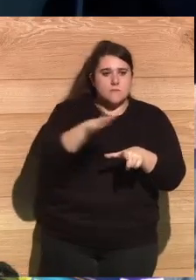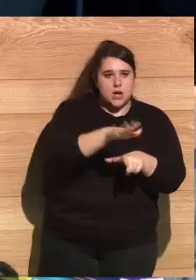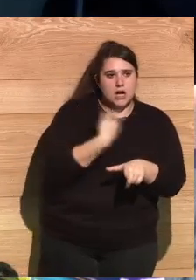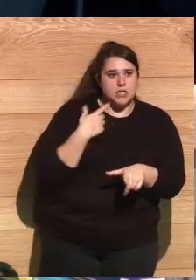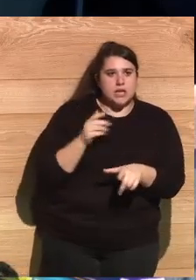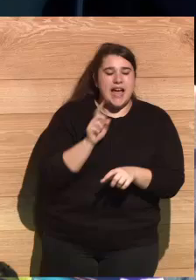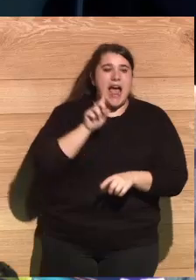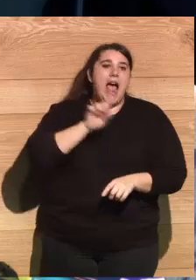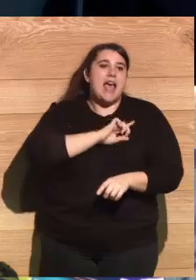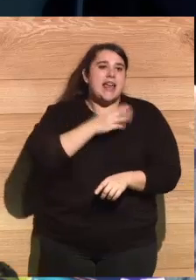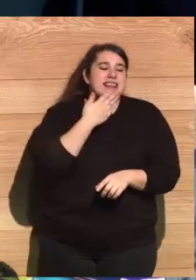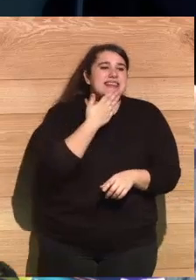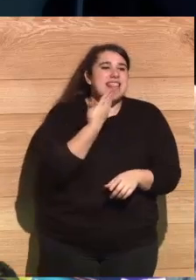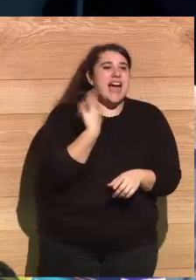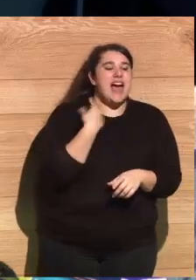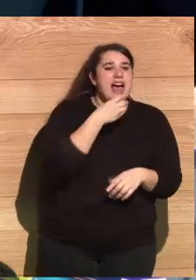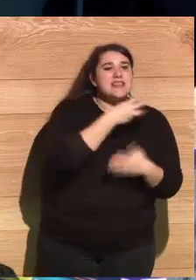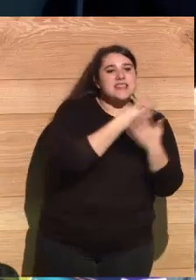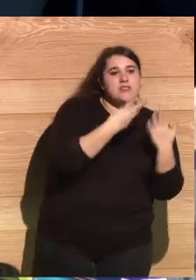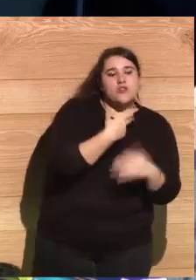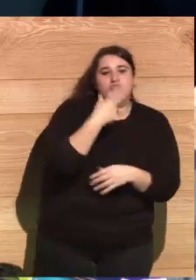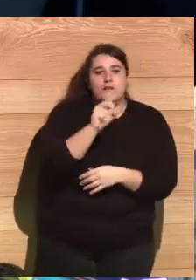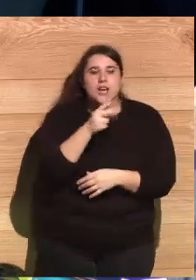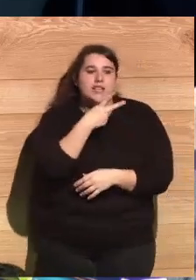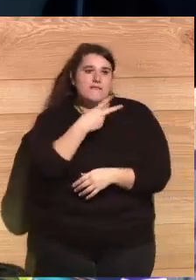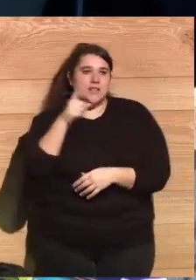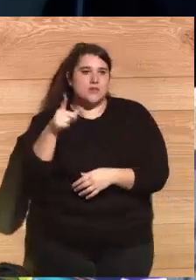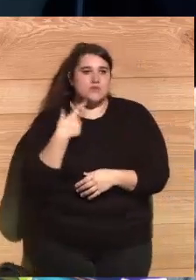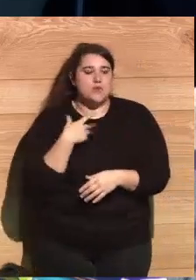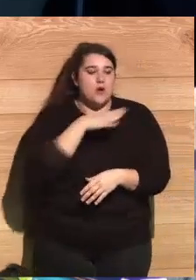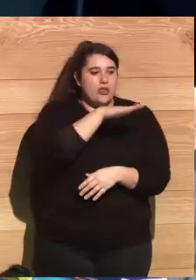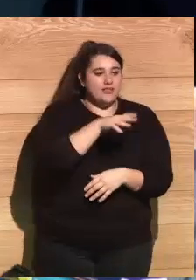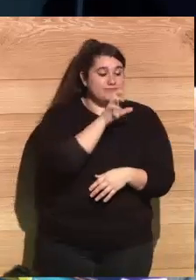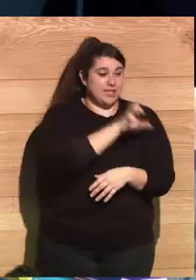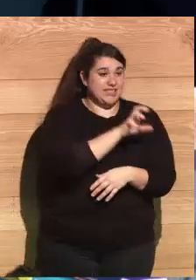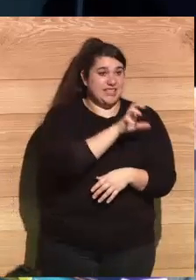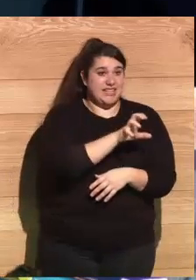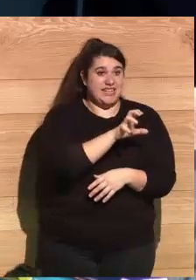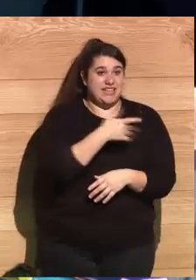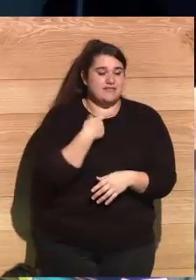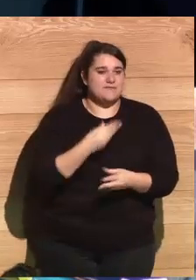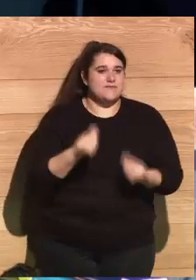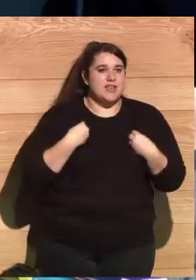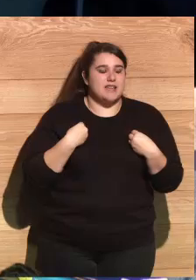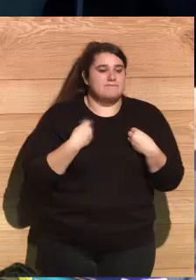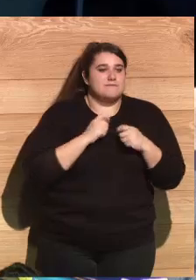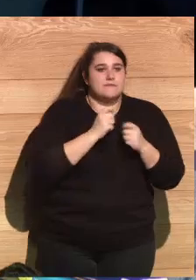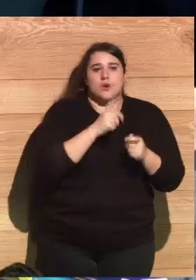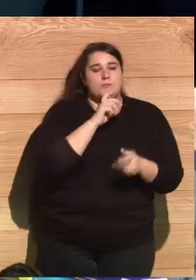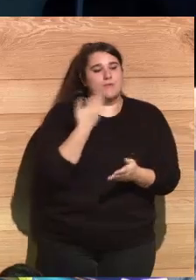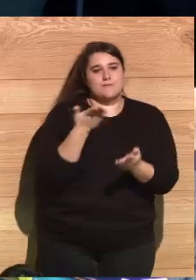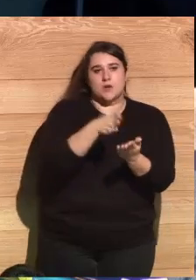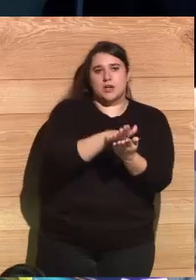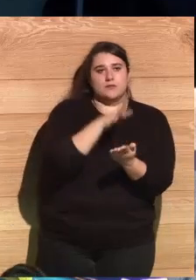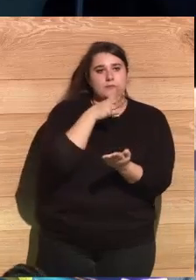Son fotos de chicos de 18, 19, 20, 21 del Estado que han fallecido y que han dado su vida, y hay un sentimiento